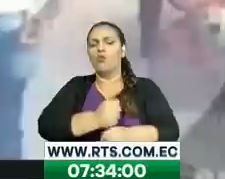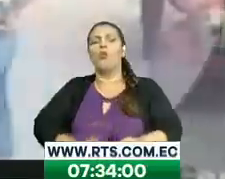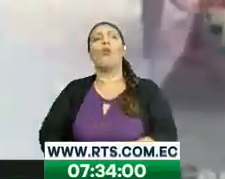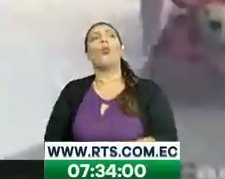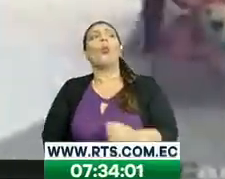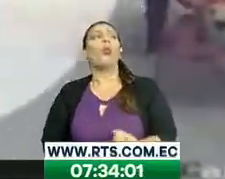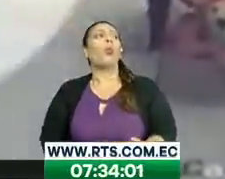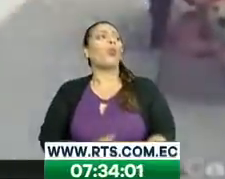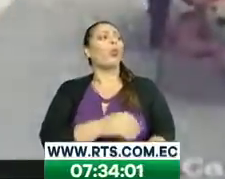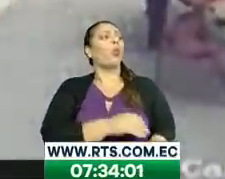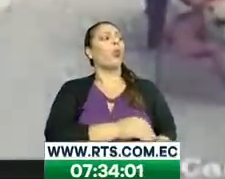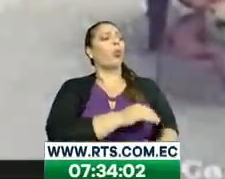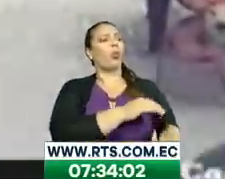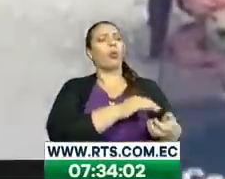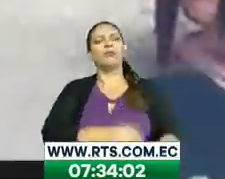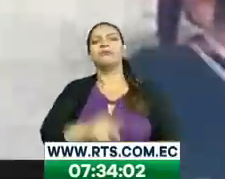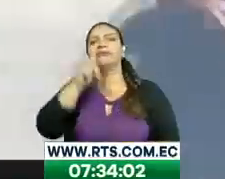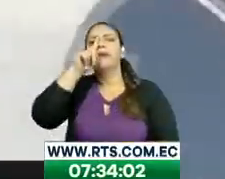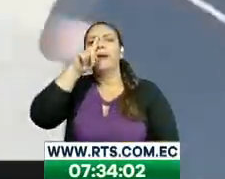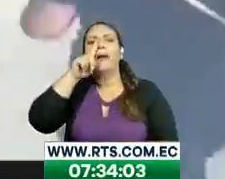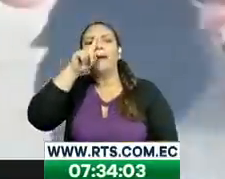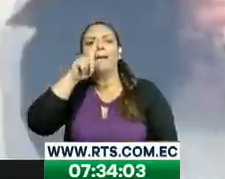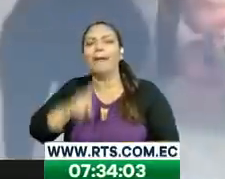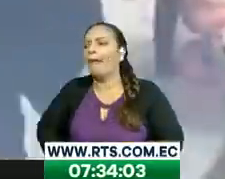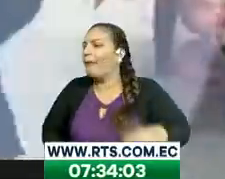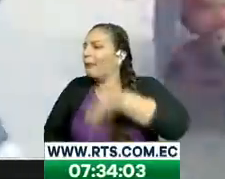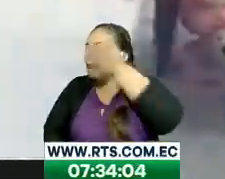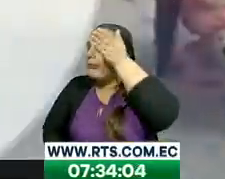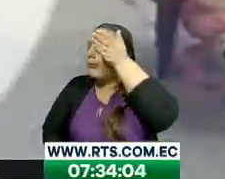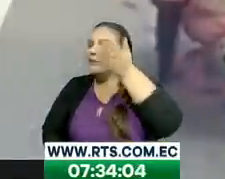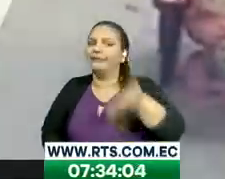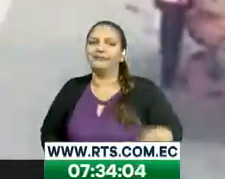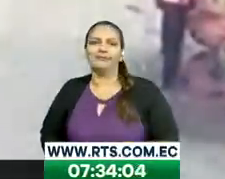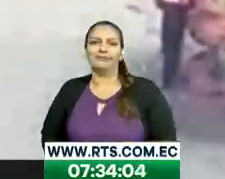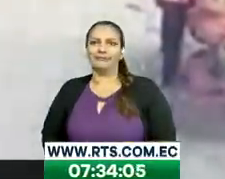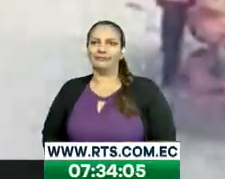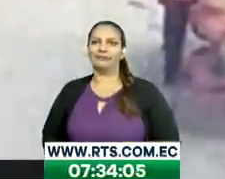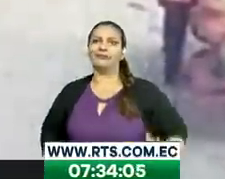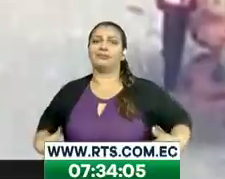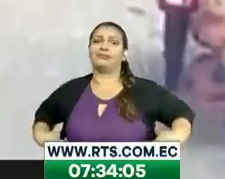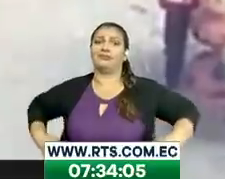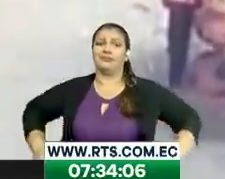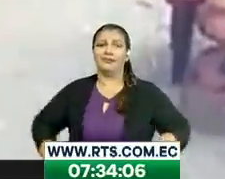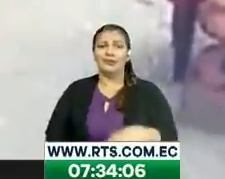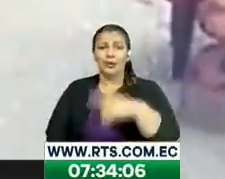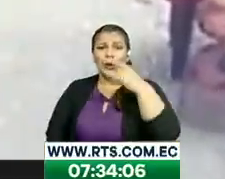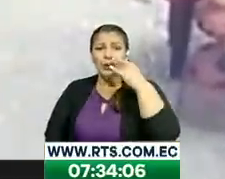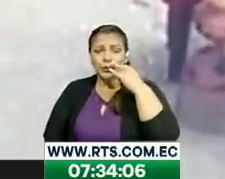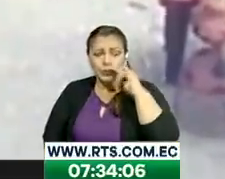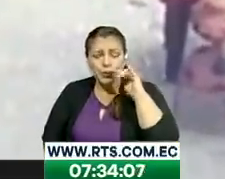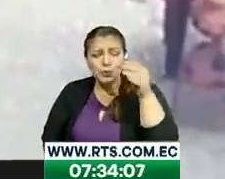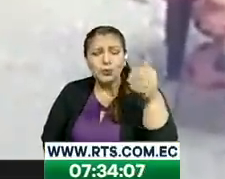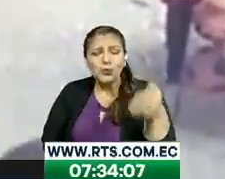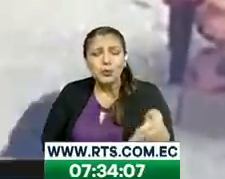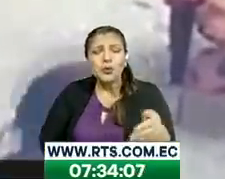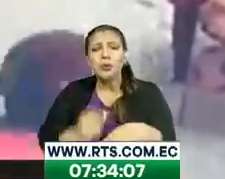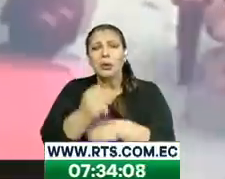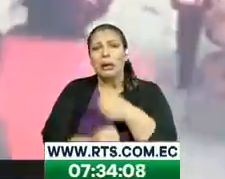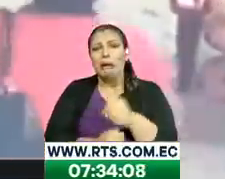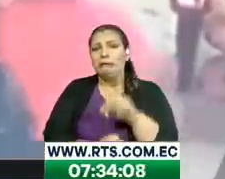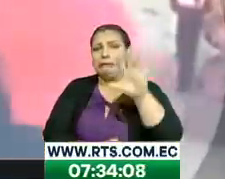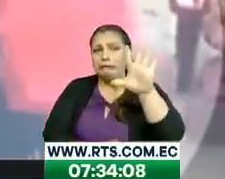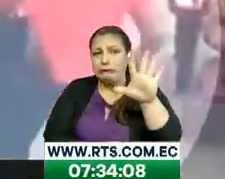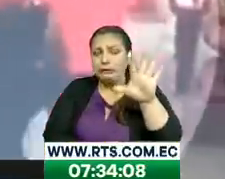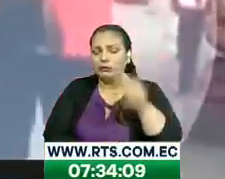lo más reprochable en este acontecimiento es que se haya utilizado a menores de entre 58 y hasta